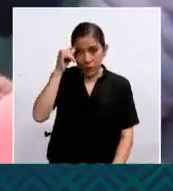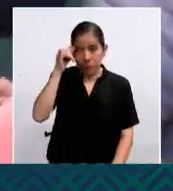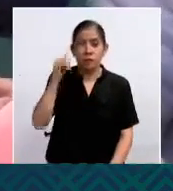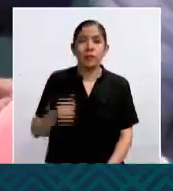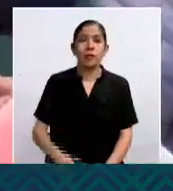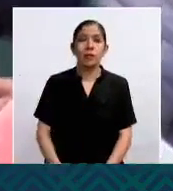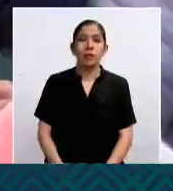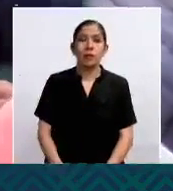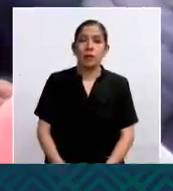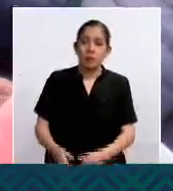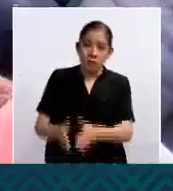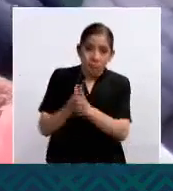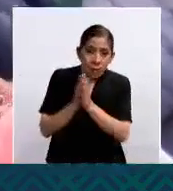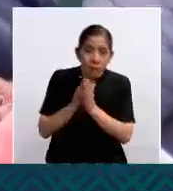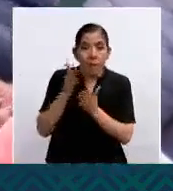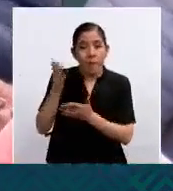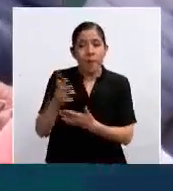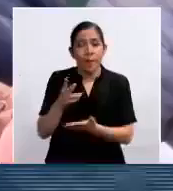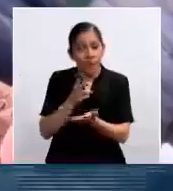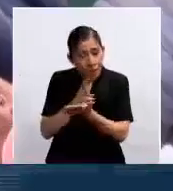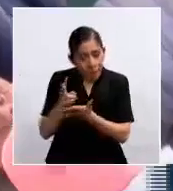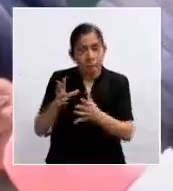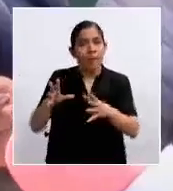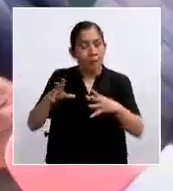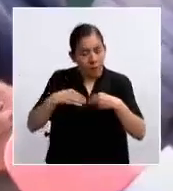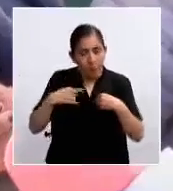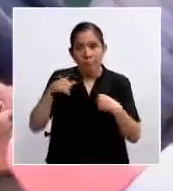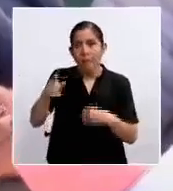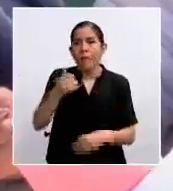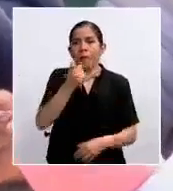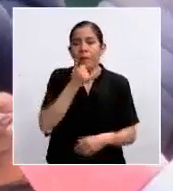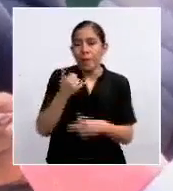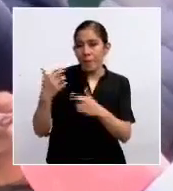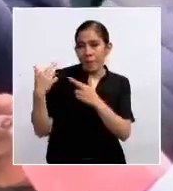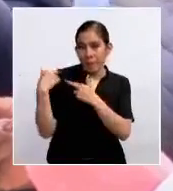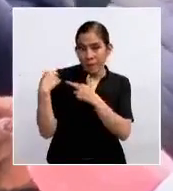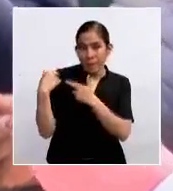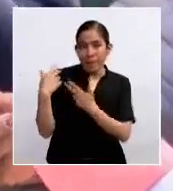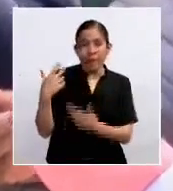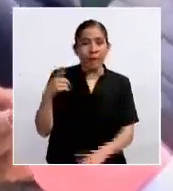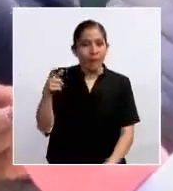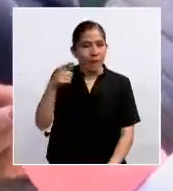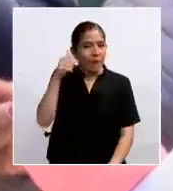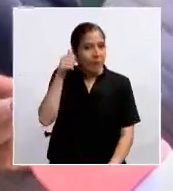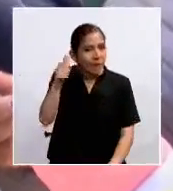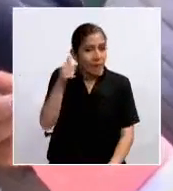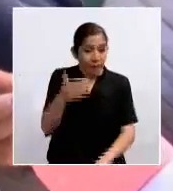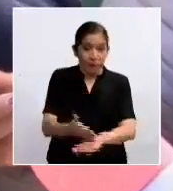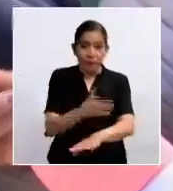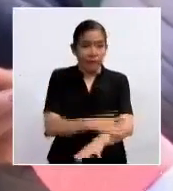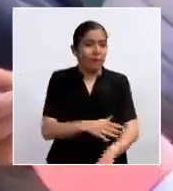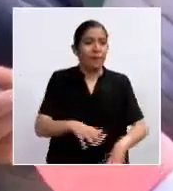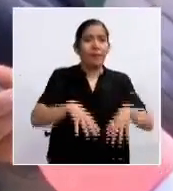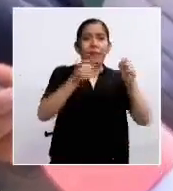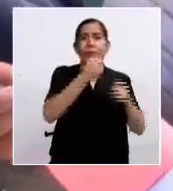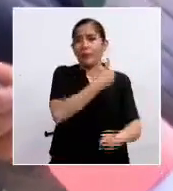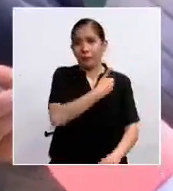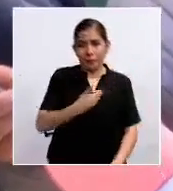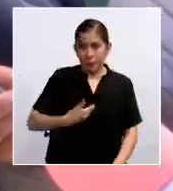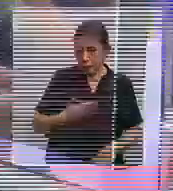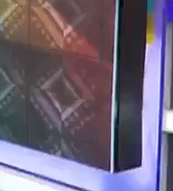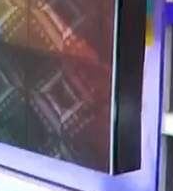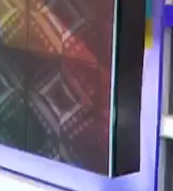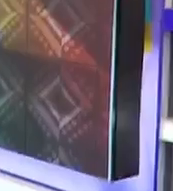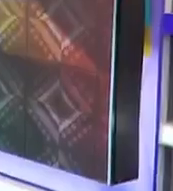Áñez que realmente pueda asumir su responsabilidad con tal fervor mismo que ha asumido la presidencia en aquel